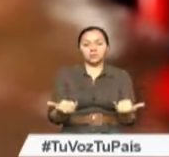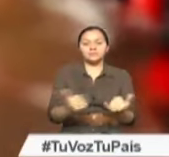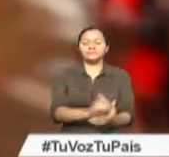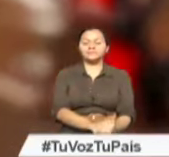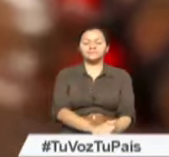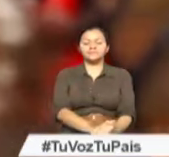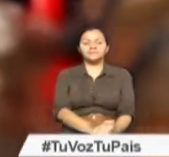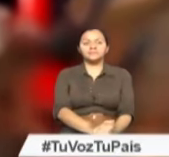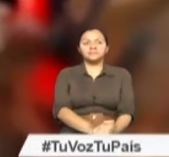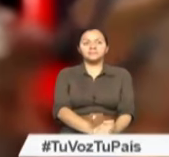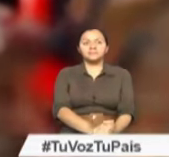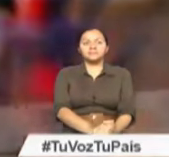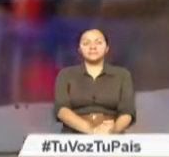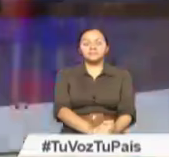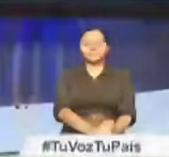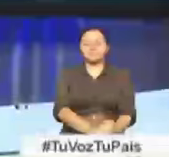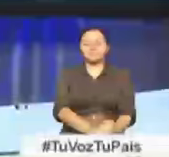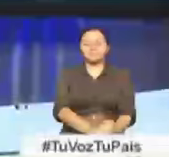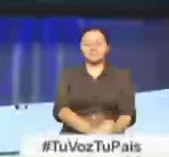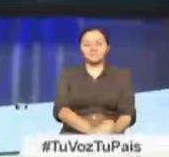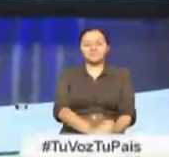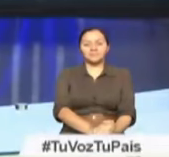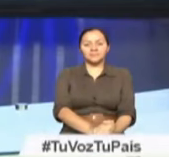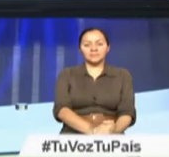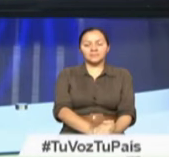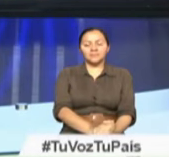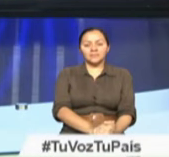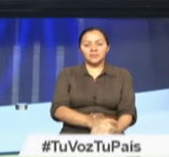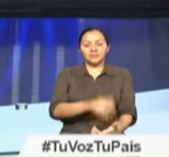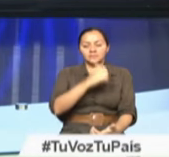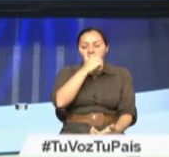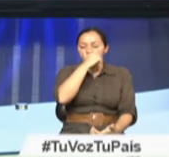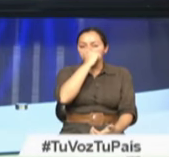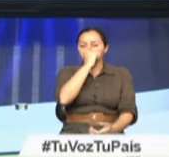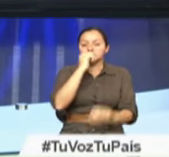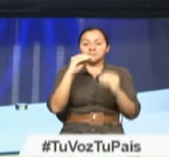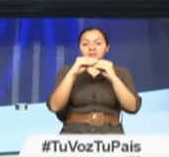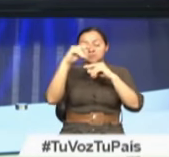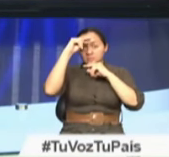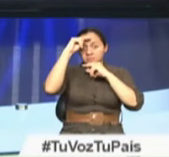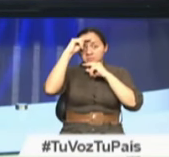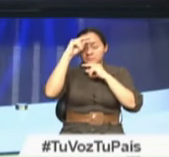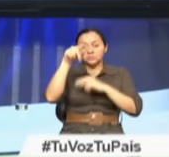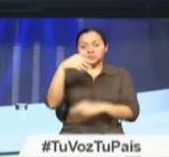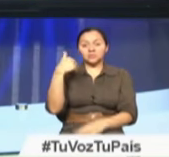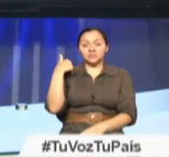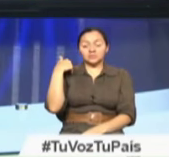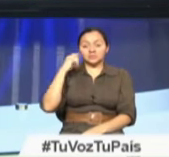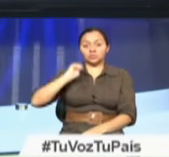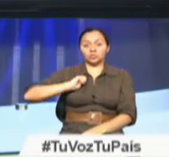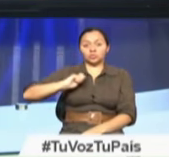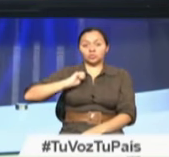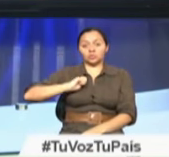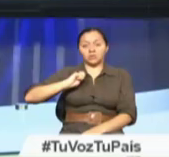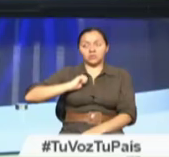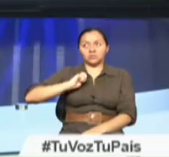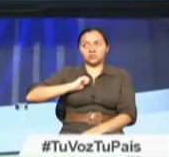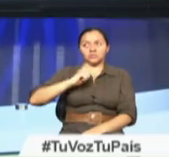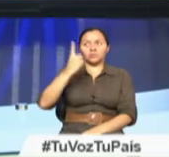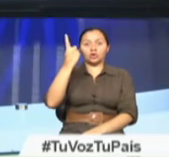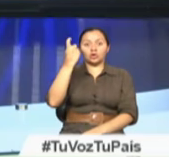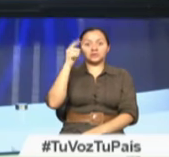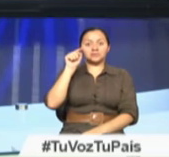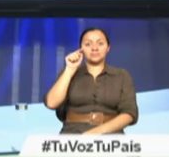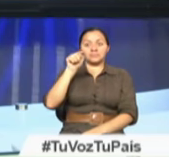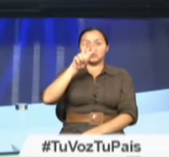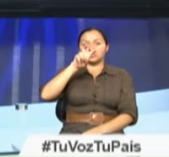noticiero ciudadano. Más noticias. quienes perciban ingresos superiores a los